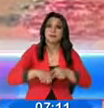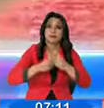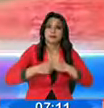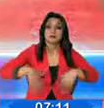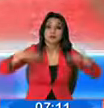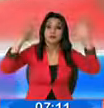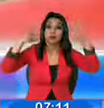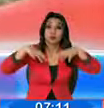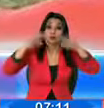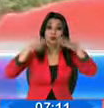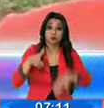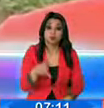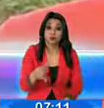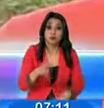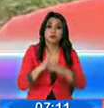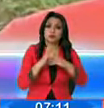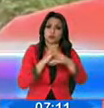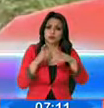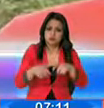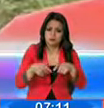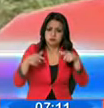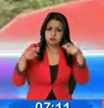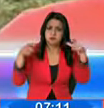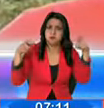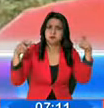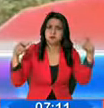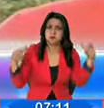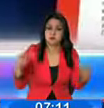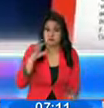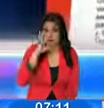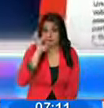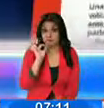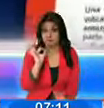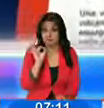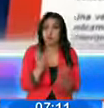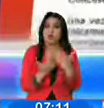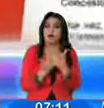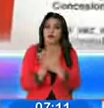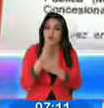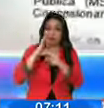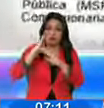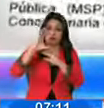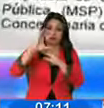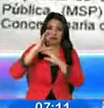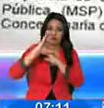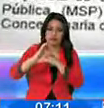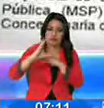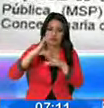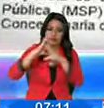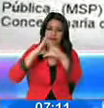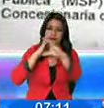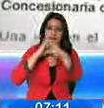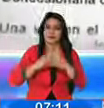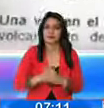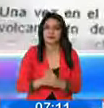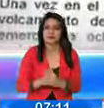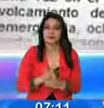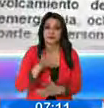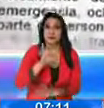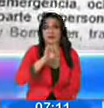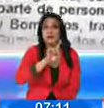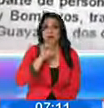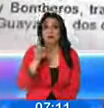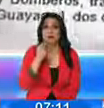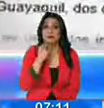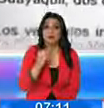Y era un bus grande, eso es moderno, de doble piso. El reporte del ECU 911 expresa que 8 personas